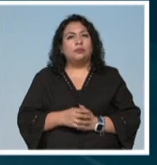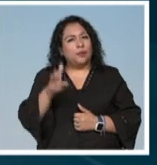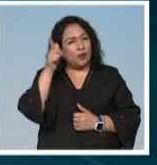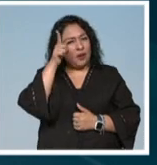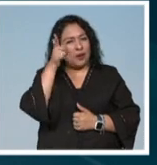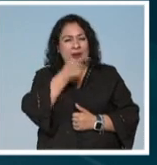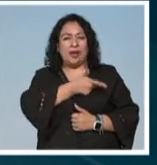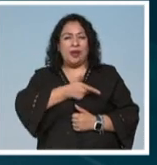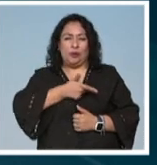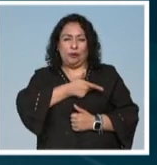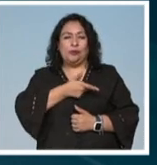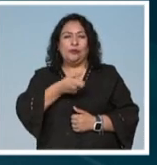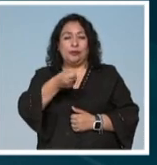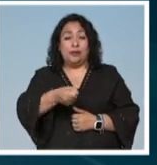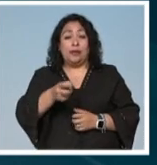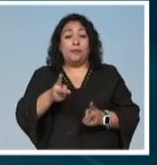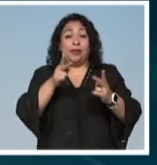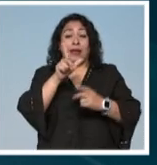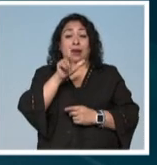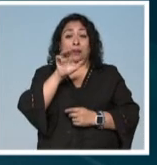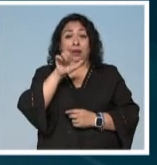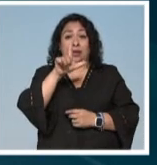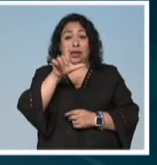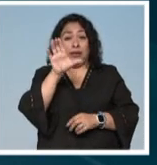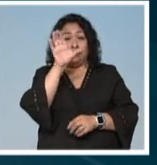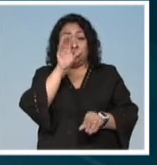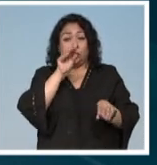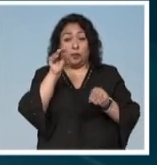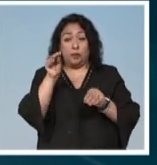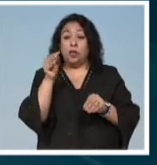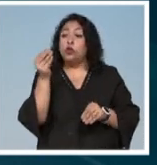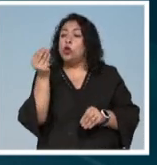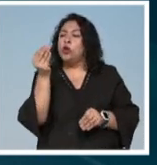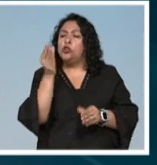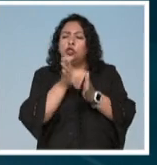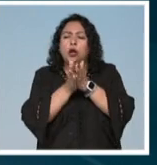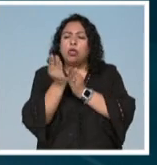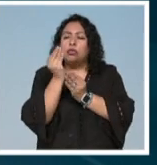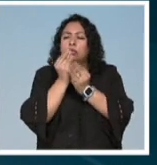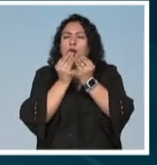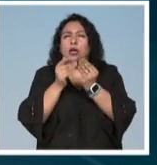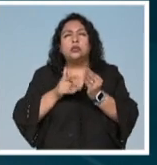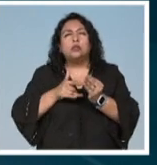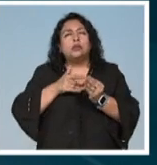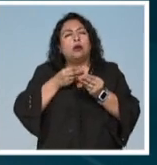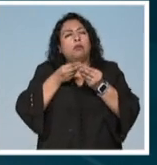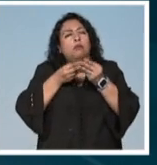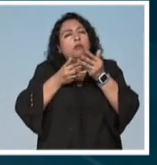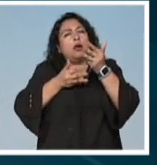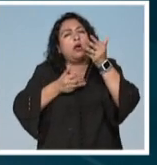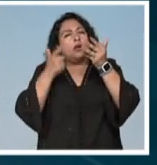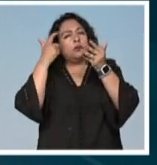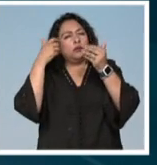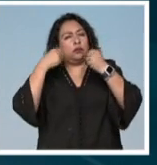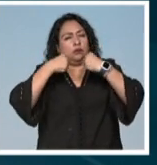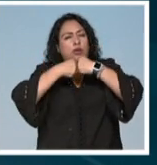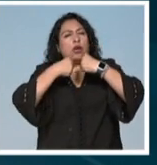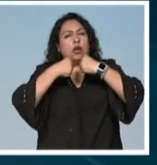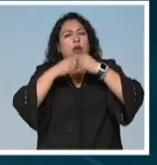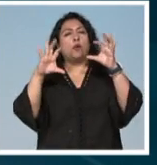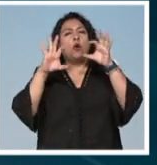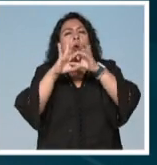¿Qué tal? Qué gusto saludarlos en Limina, la ciencia en movimiento. Comer chocolate significa despertar una gama de sensaciones y efectos en el cerebro